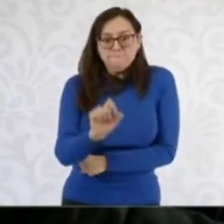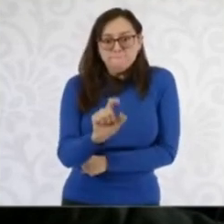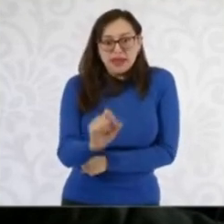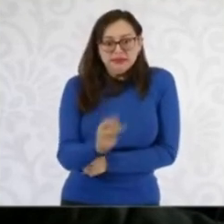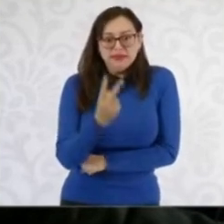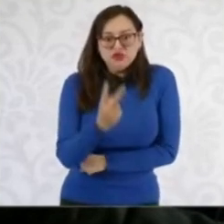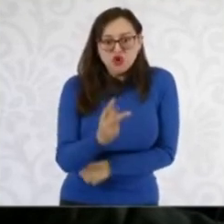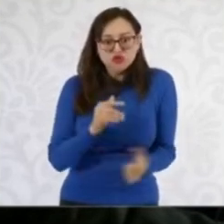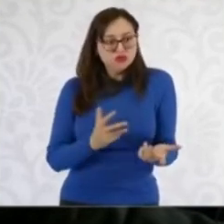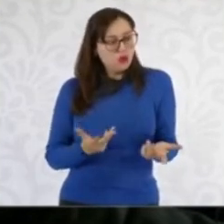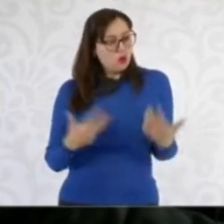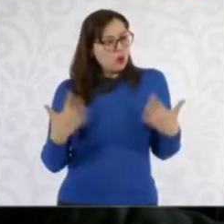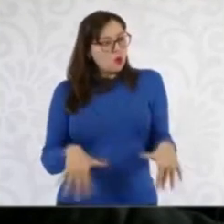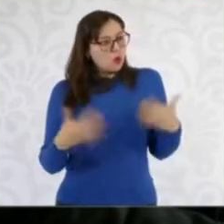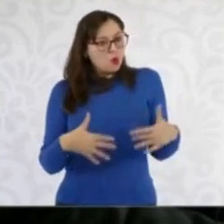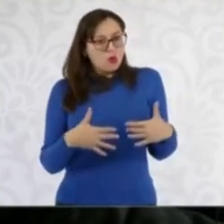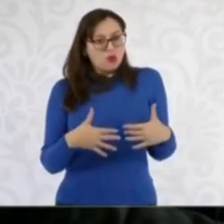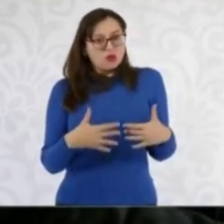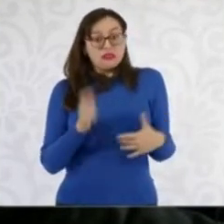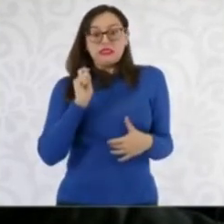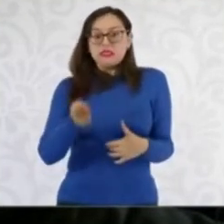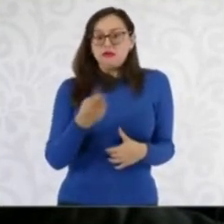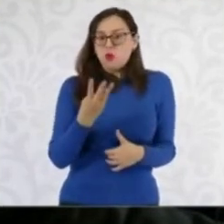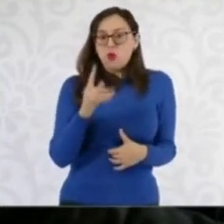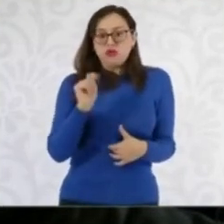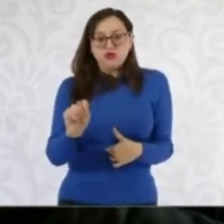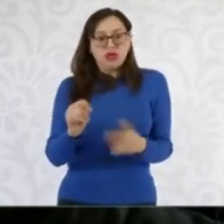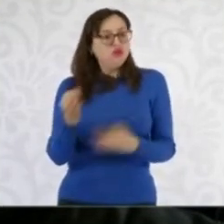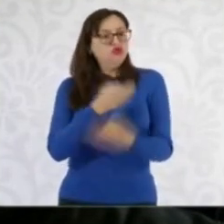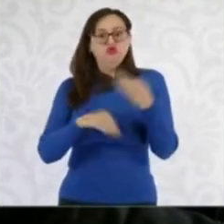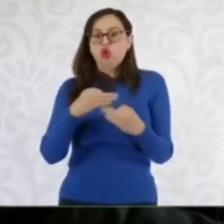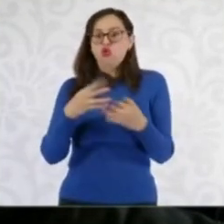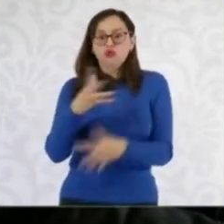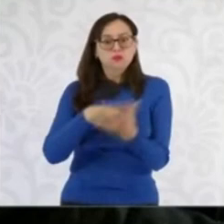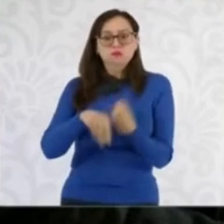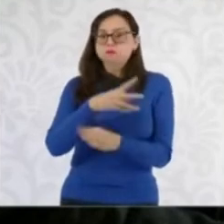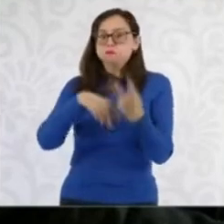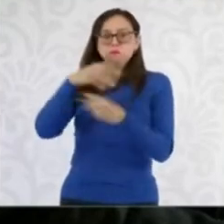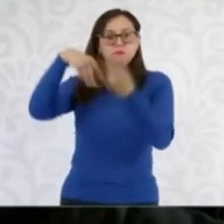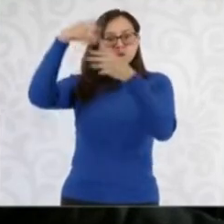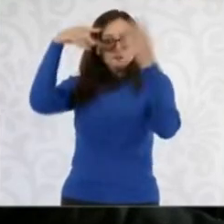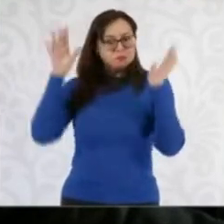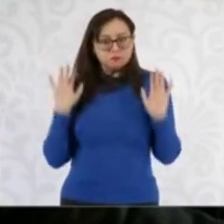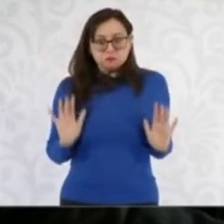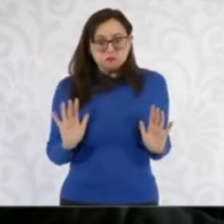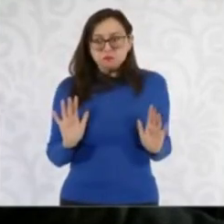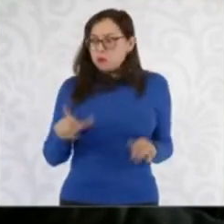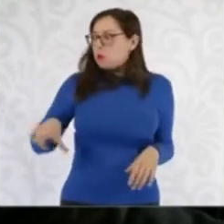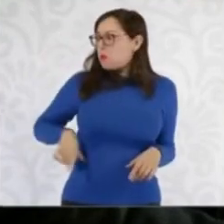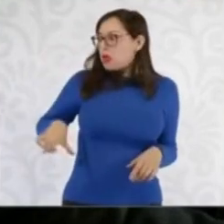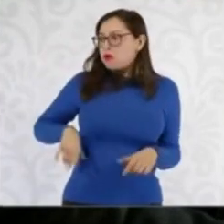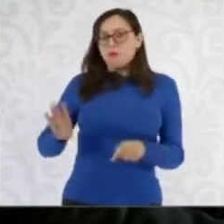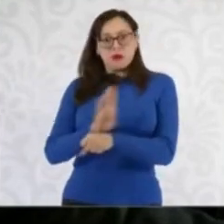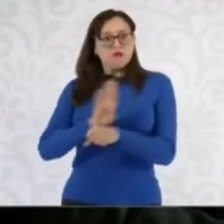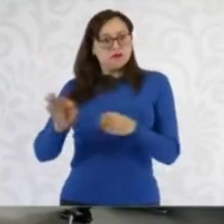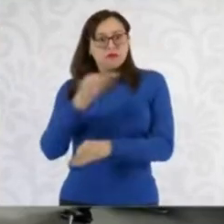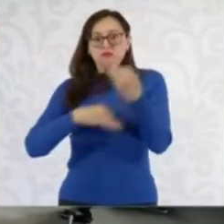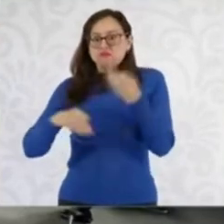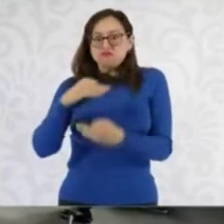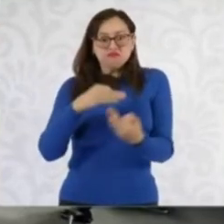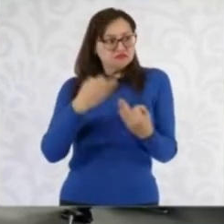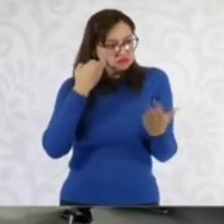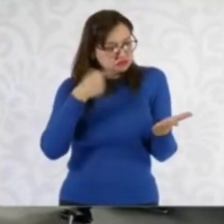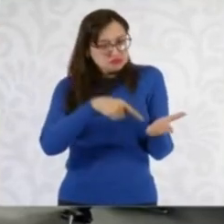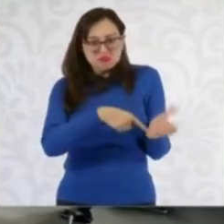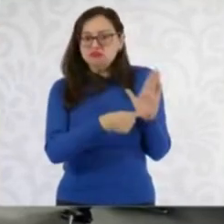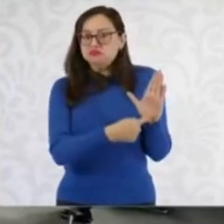sino que también todo el mundo está bien con la cuarta transformación, pareciera. Usted tiene una... ayer hablaron también, a propósito de